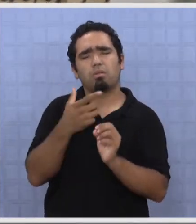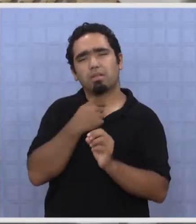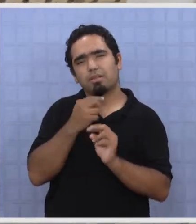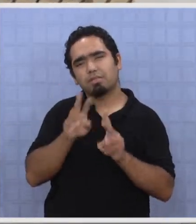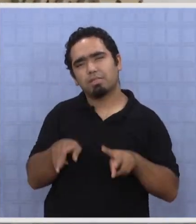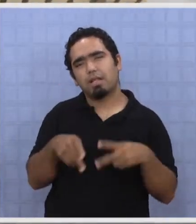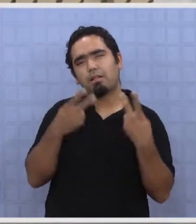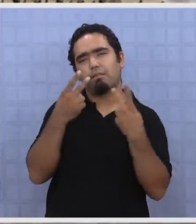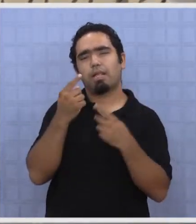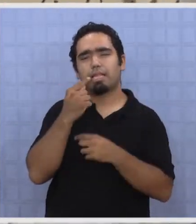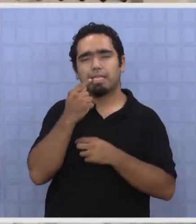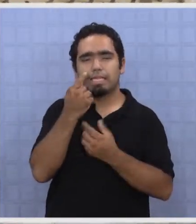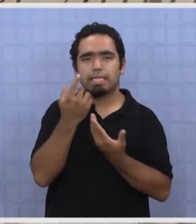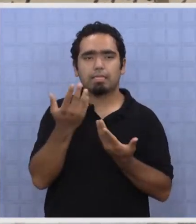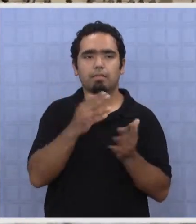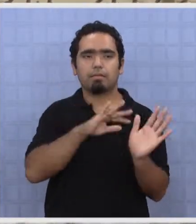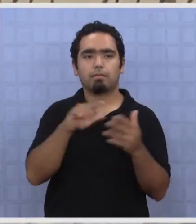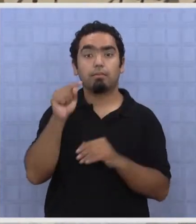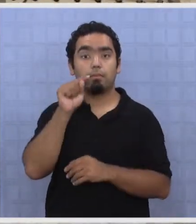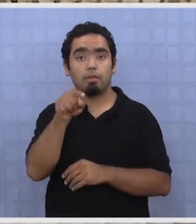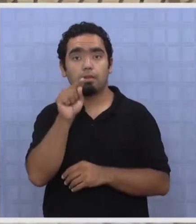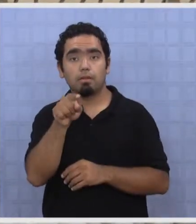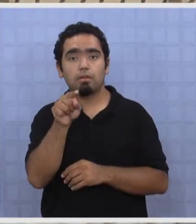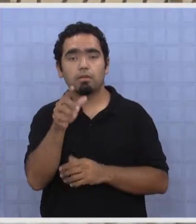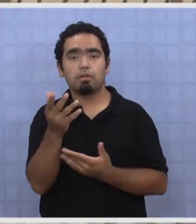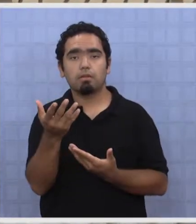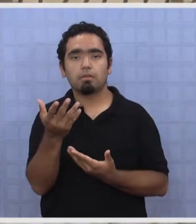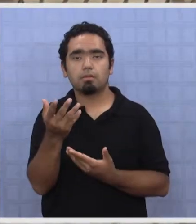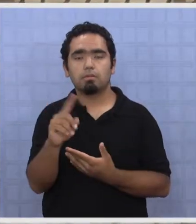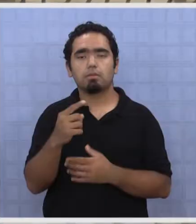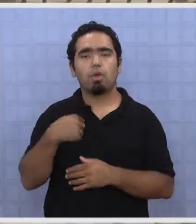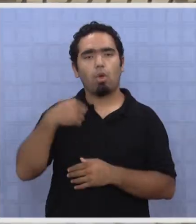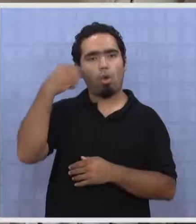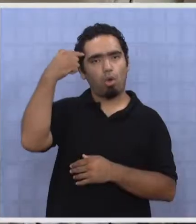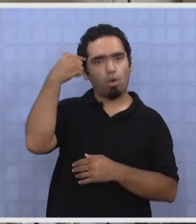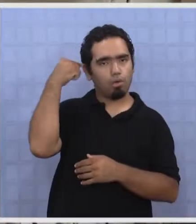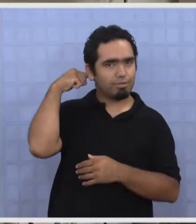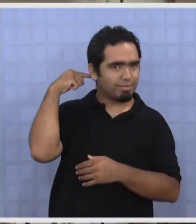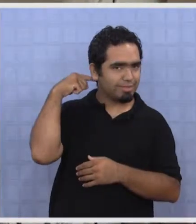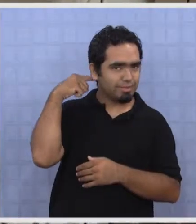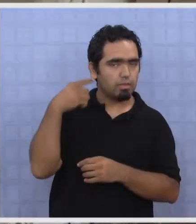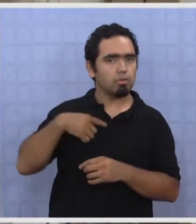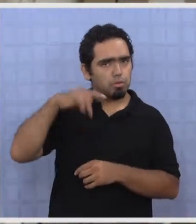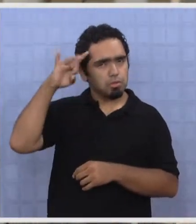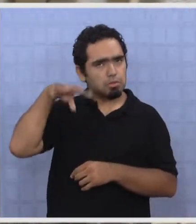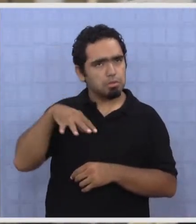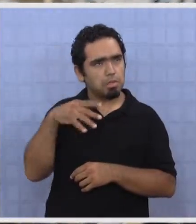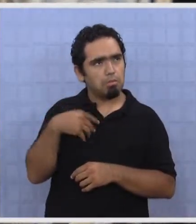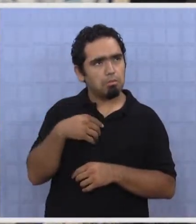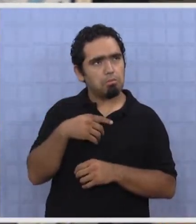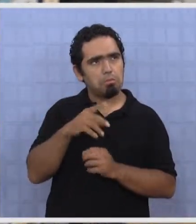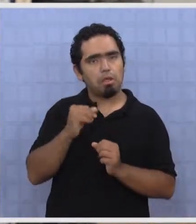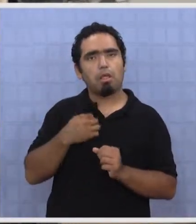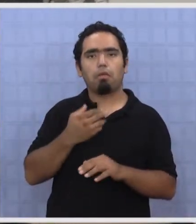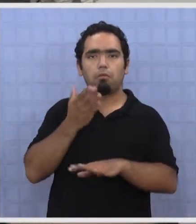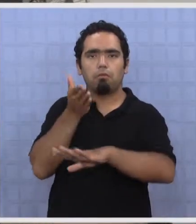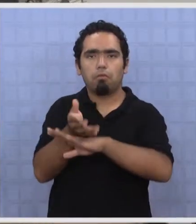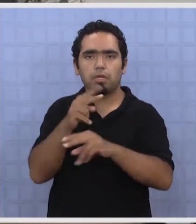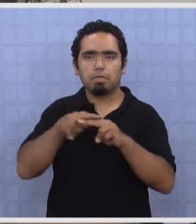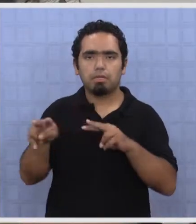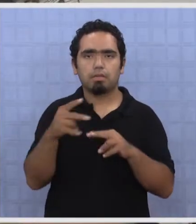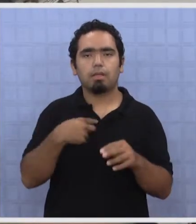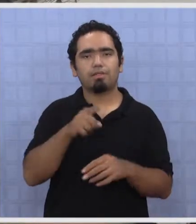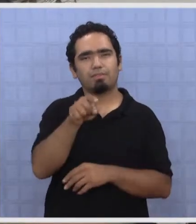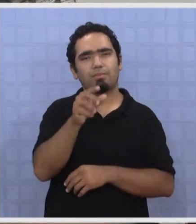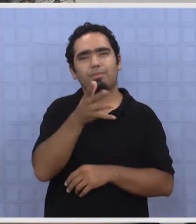diente, Pero no es una cosa, como te digo, es que yo a conciencia sé que no lo puedo hacer y lo hago. Por eso es ser como más irresponsable. Es un